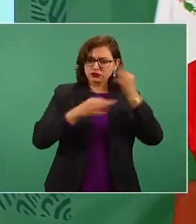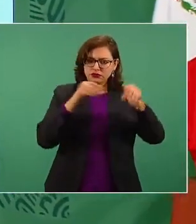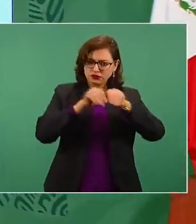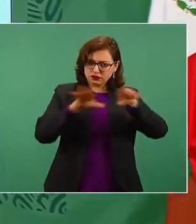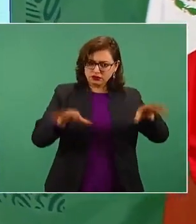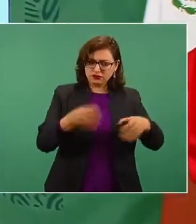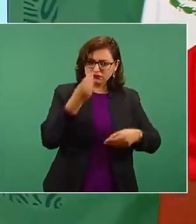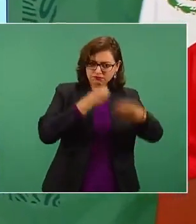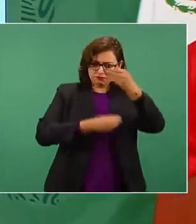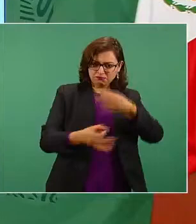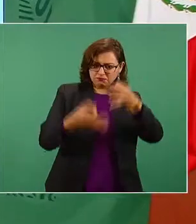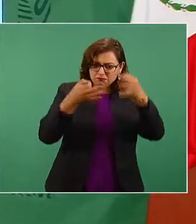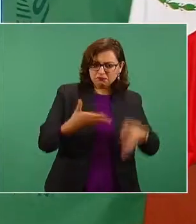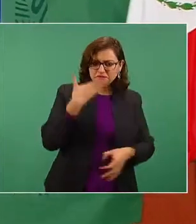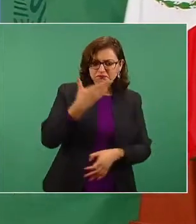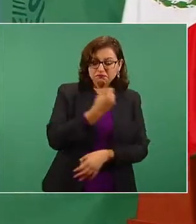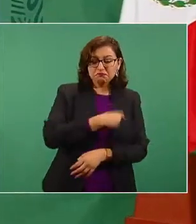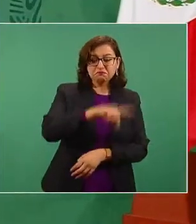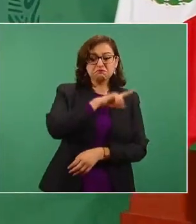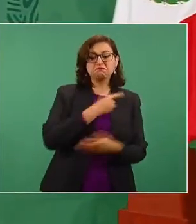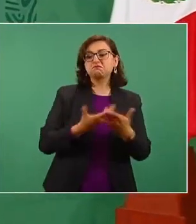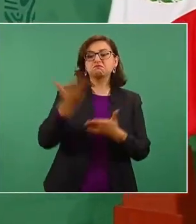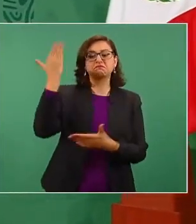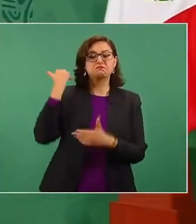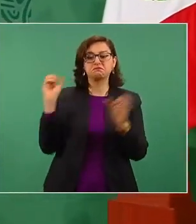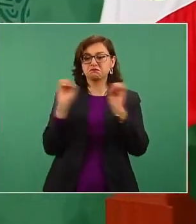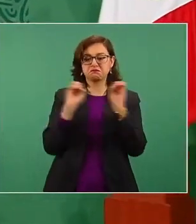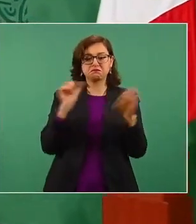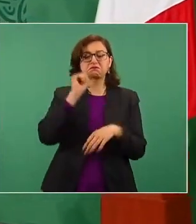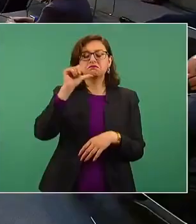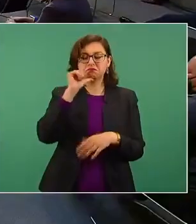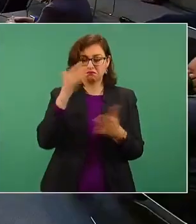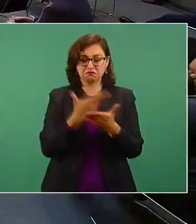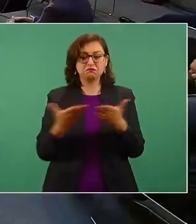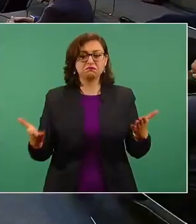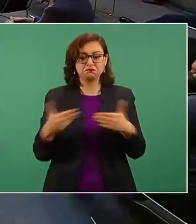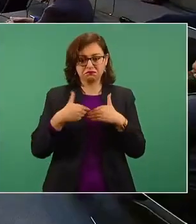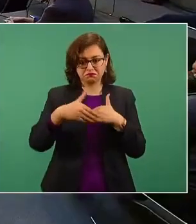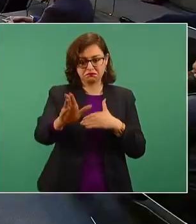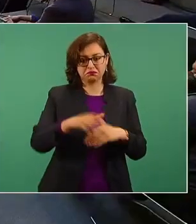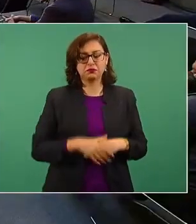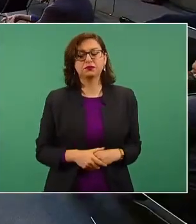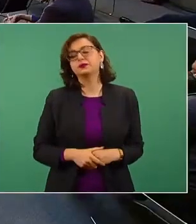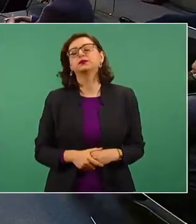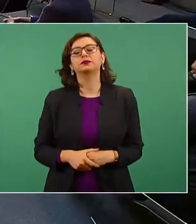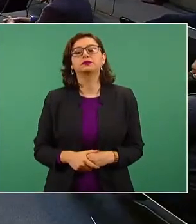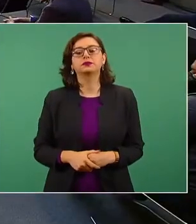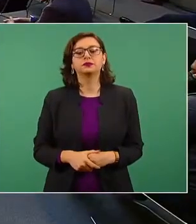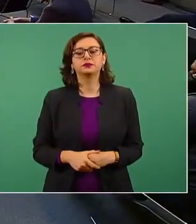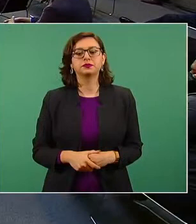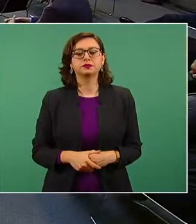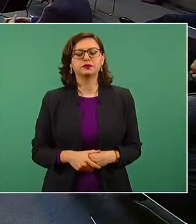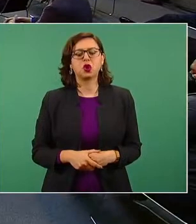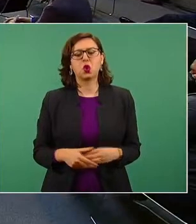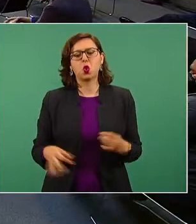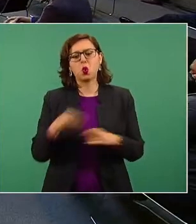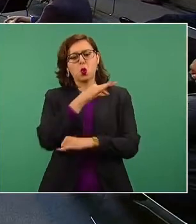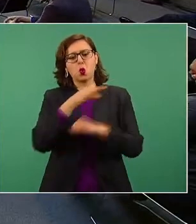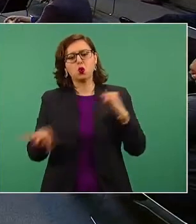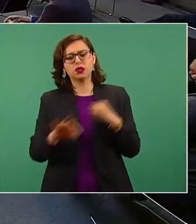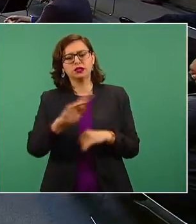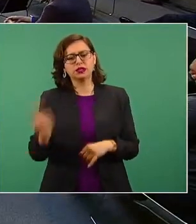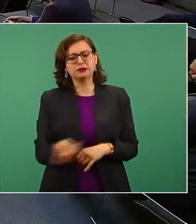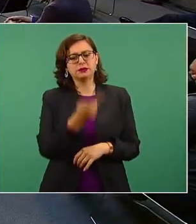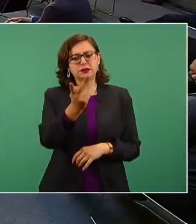otra para el gobierno en general. Y mi última participación tiene que ver con usted. No se cansa